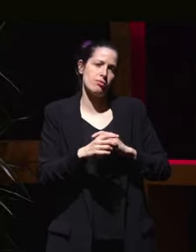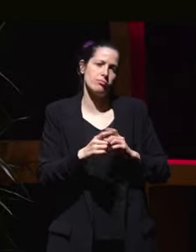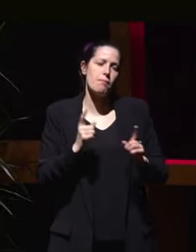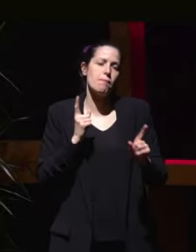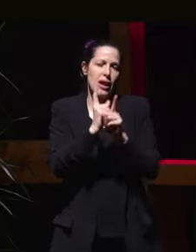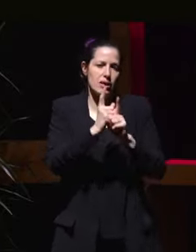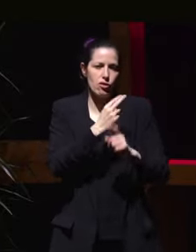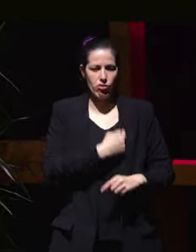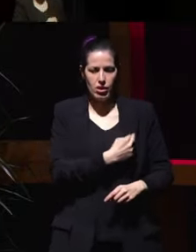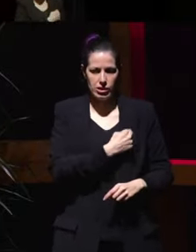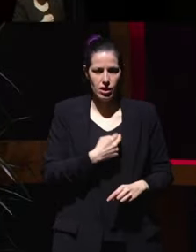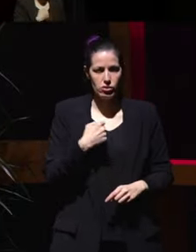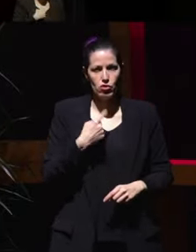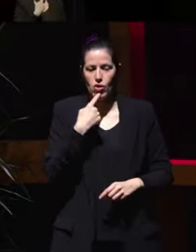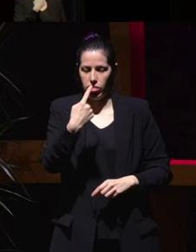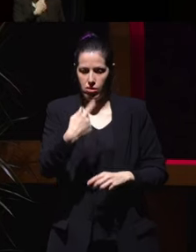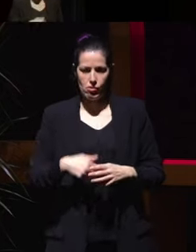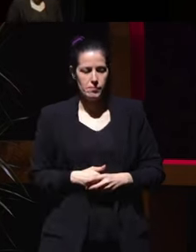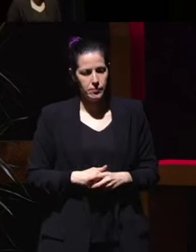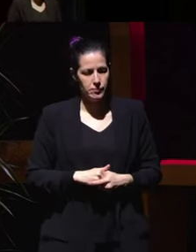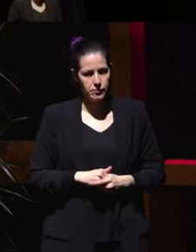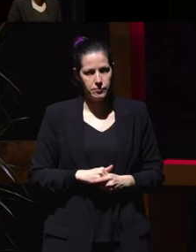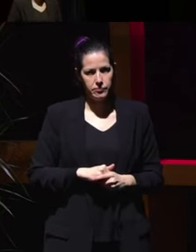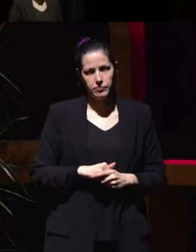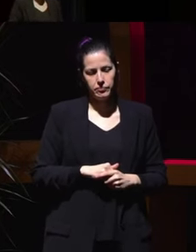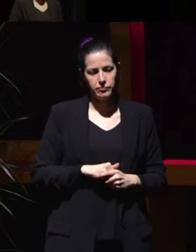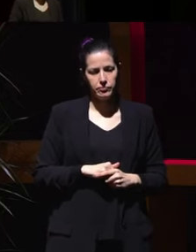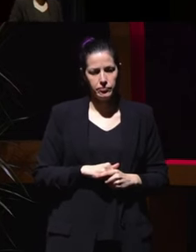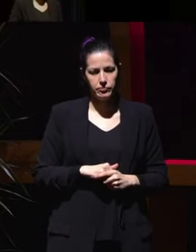eu. Hai gol en Vigo, Paula!